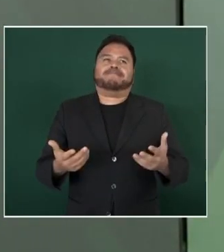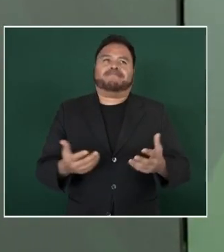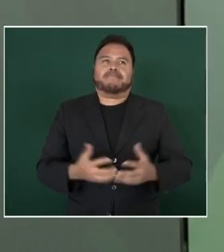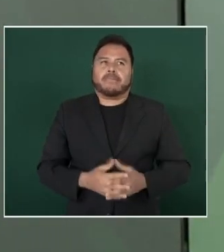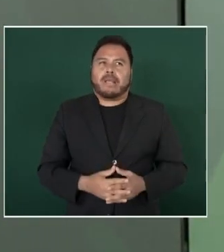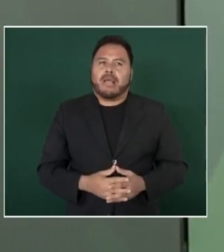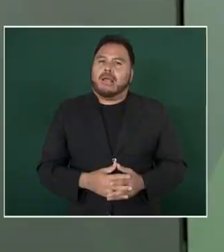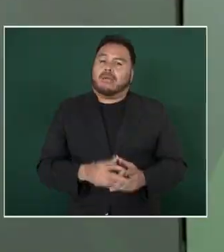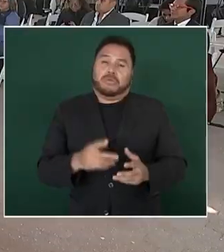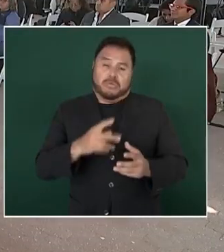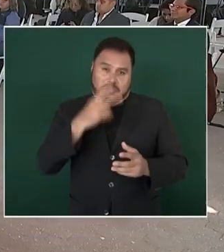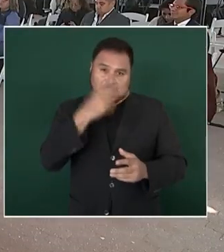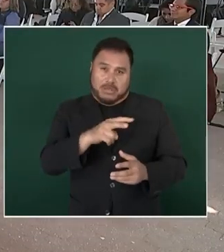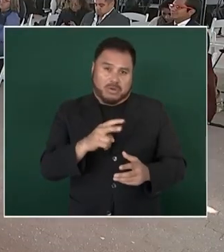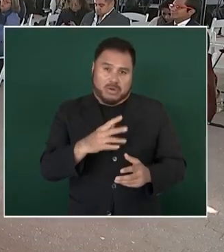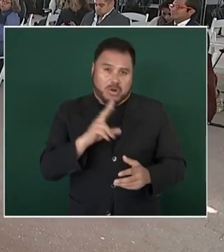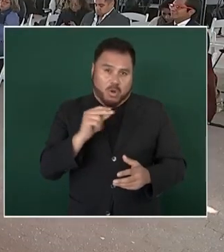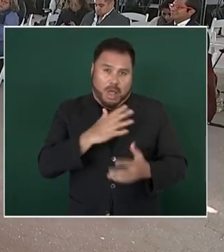a su patria,